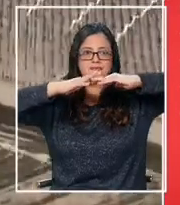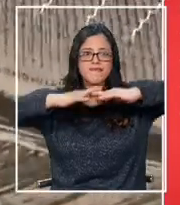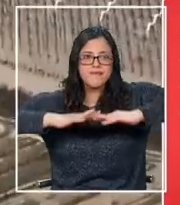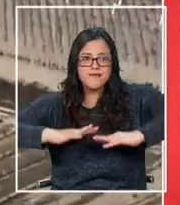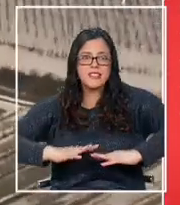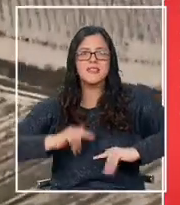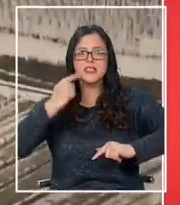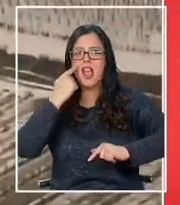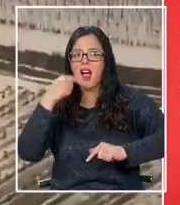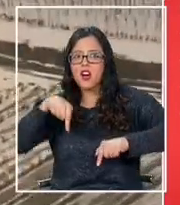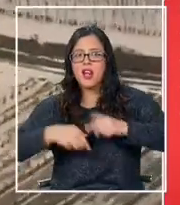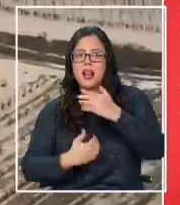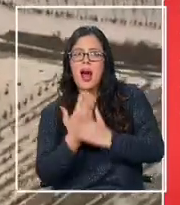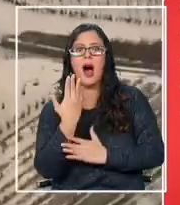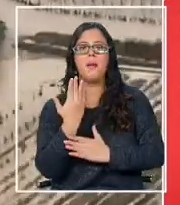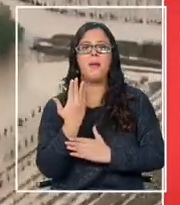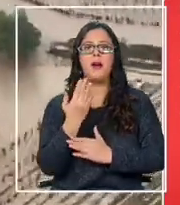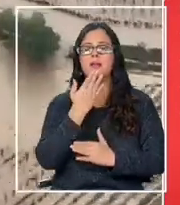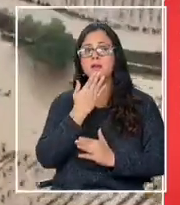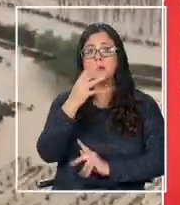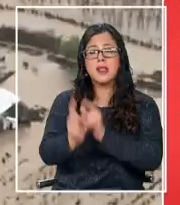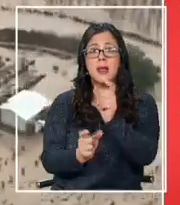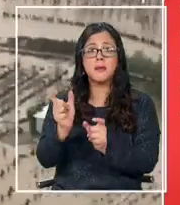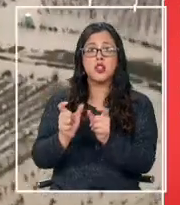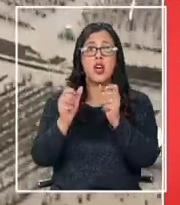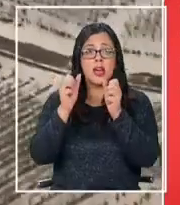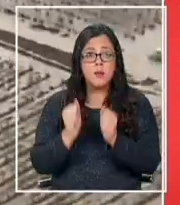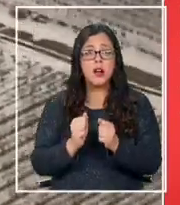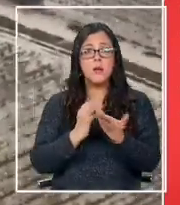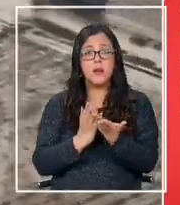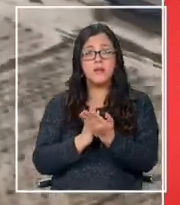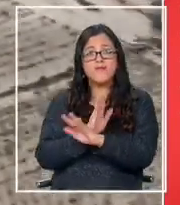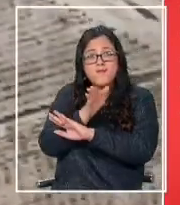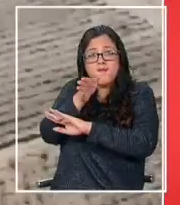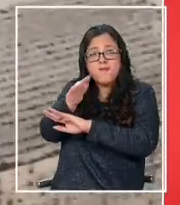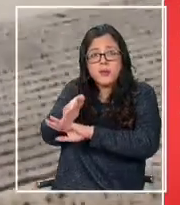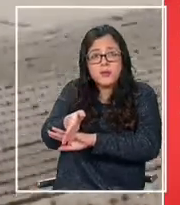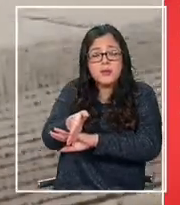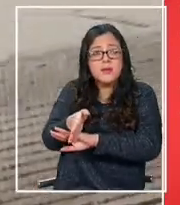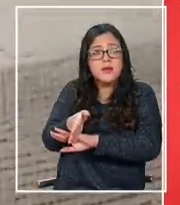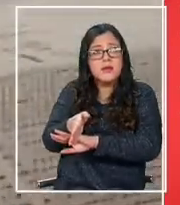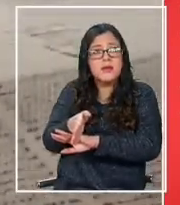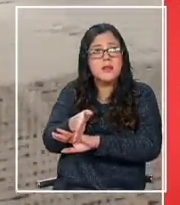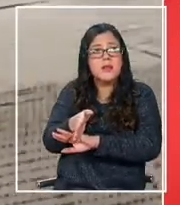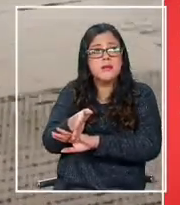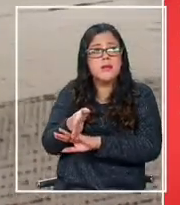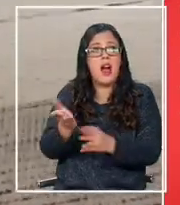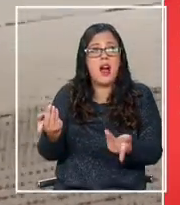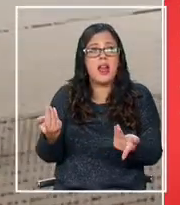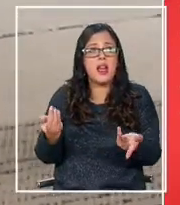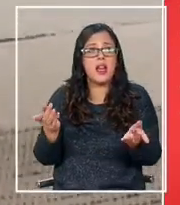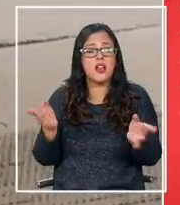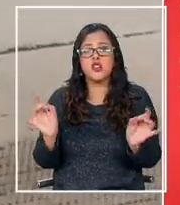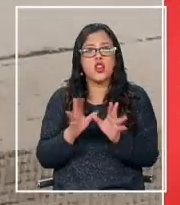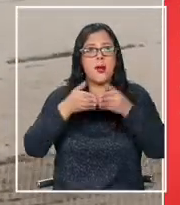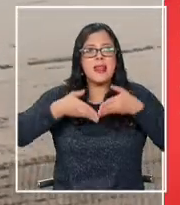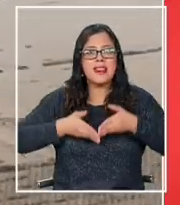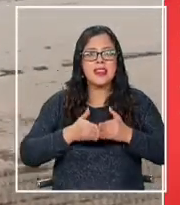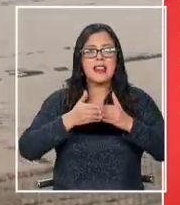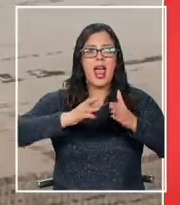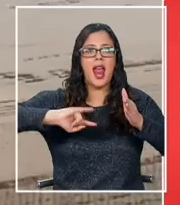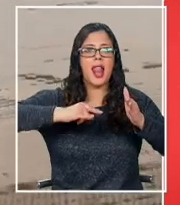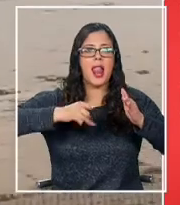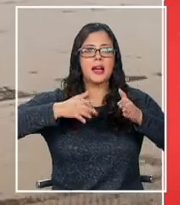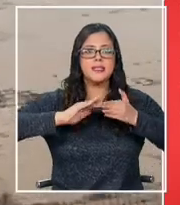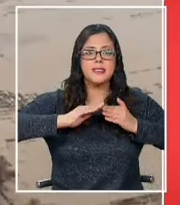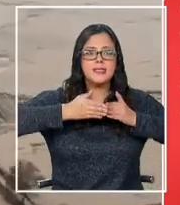mañana de esta jornada, donde incluso la gente, para poder llegar hasta allá, para poder transitar, era solamente lo podía hacer en lancha. Claro, ahora